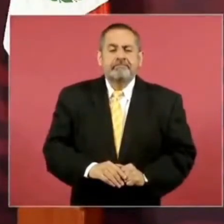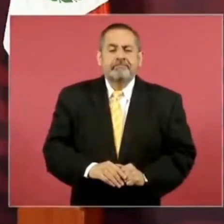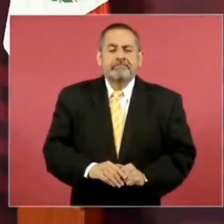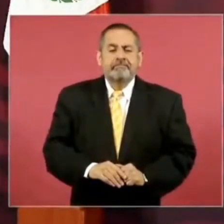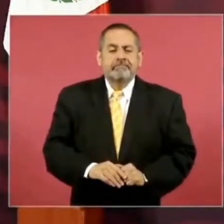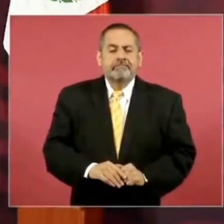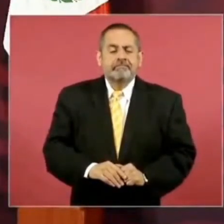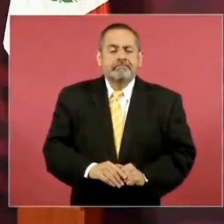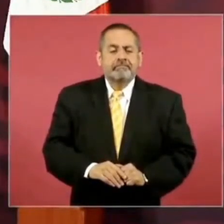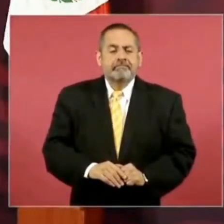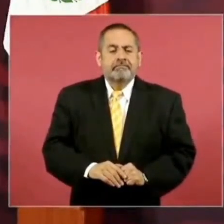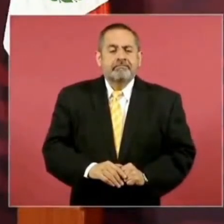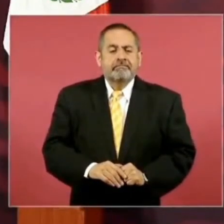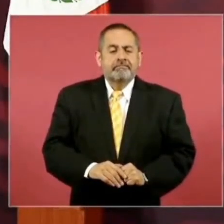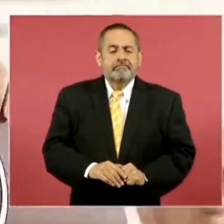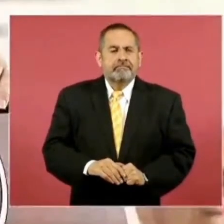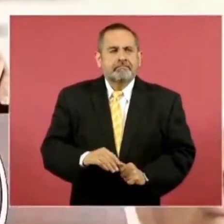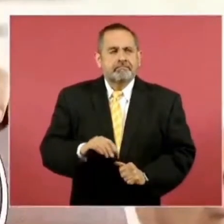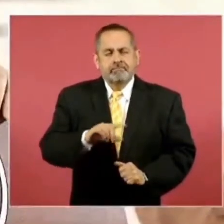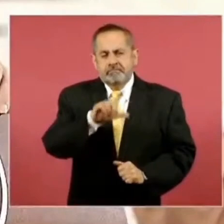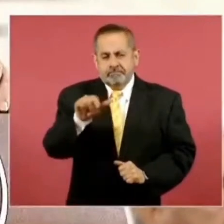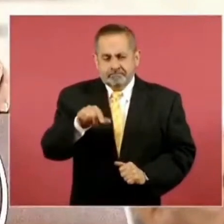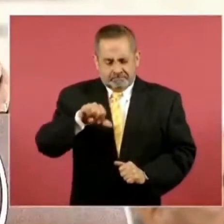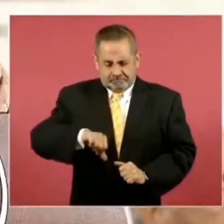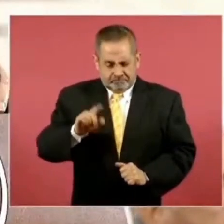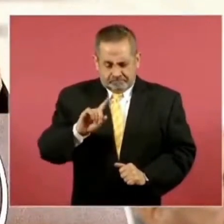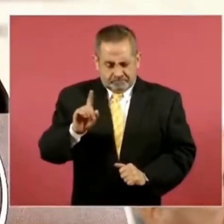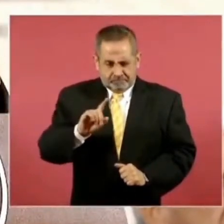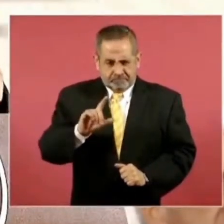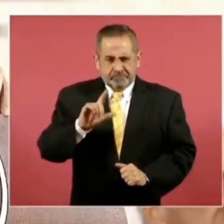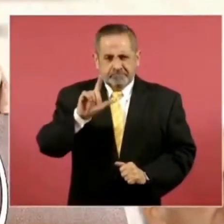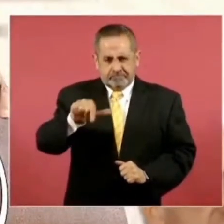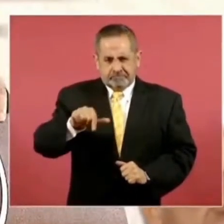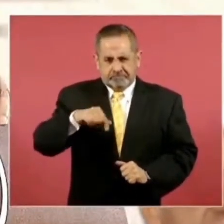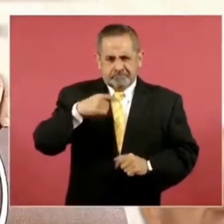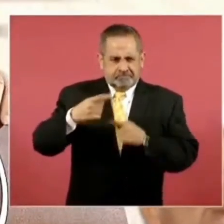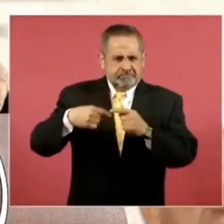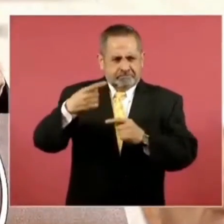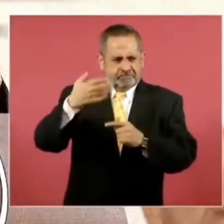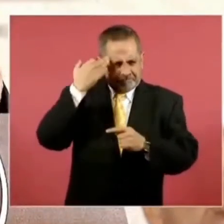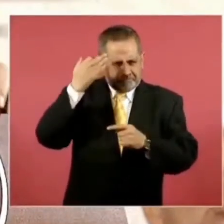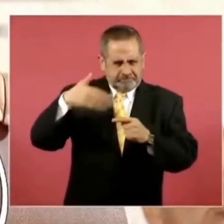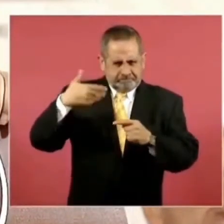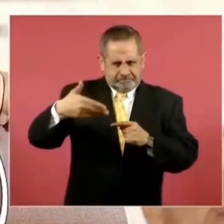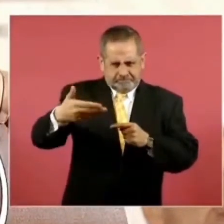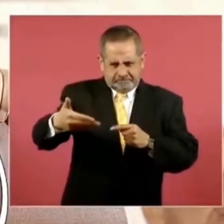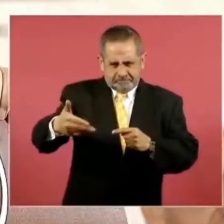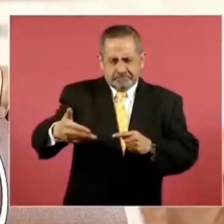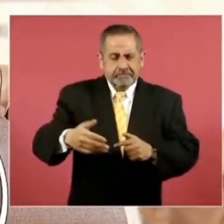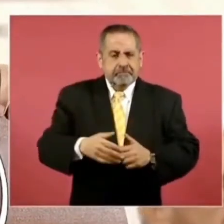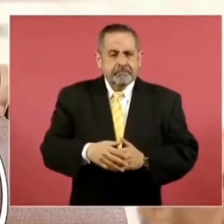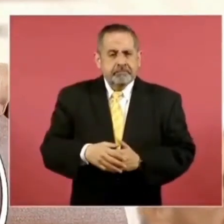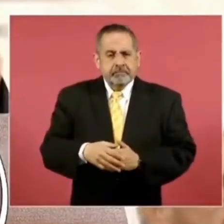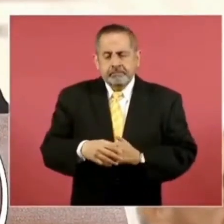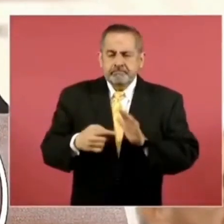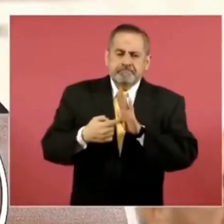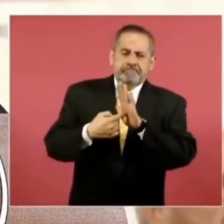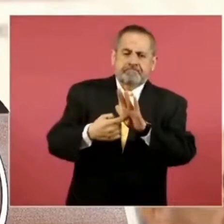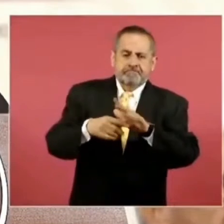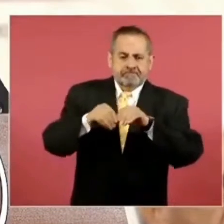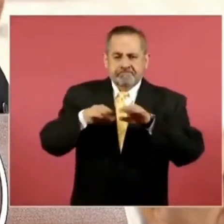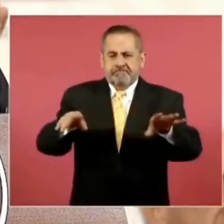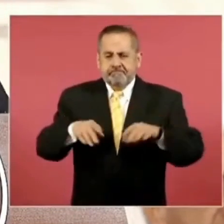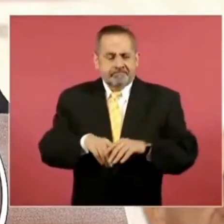tarde, no hoy, sino más adelante en el tiempo, les vamos a dar a conocer que